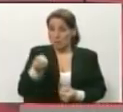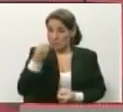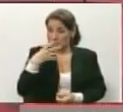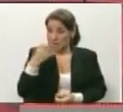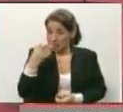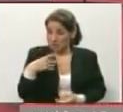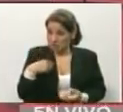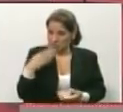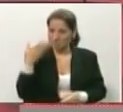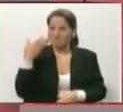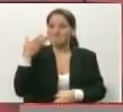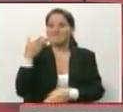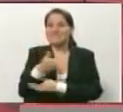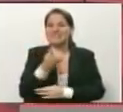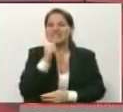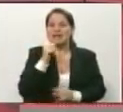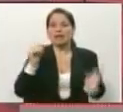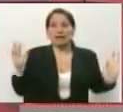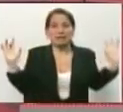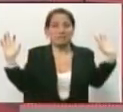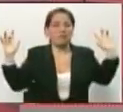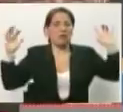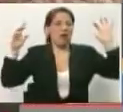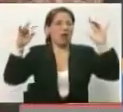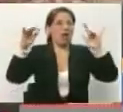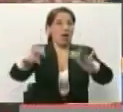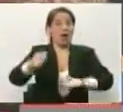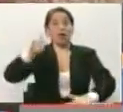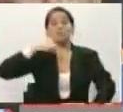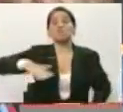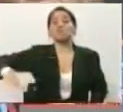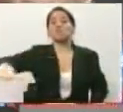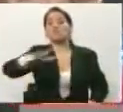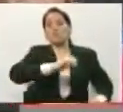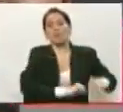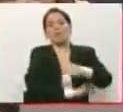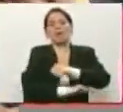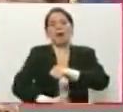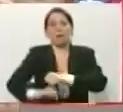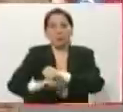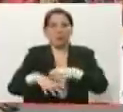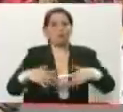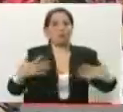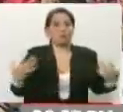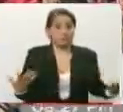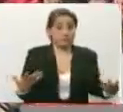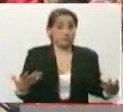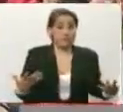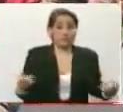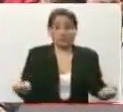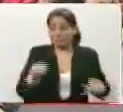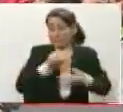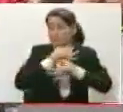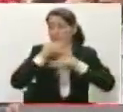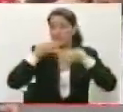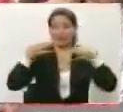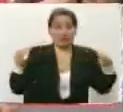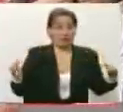para Miraflores se fue el pueblo, qué pueblo tan hermoso. ¡Qué cosa tan extraordinaria!